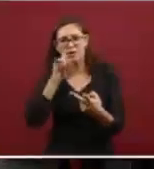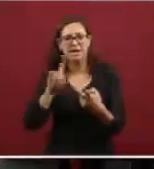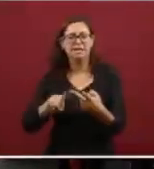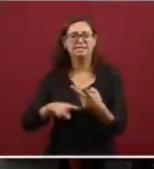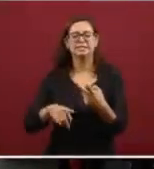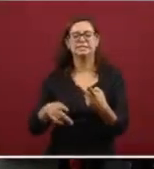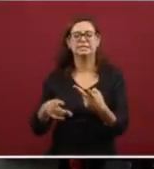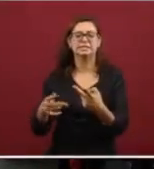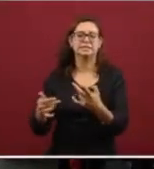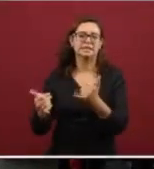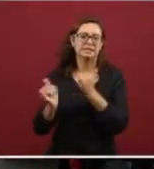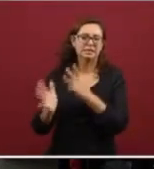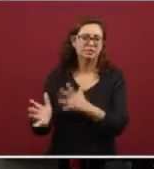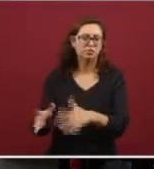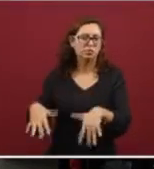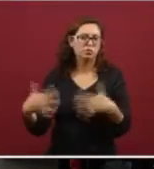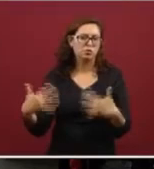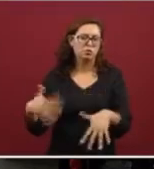gran tranza